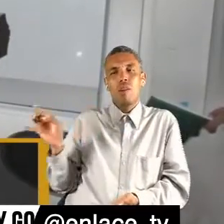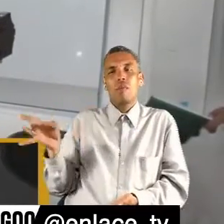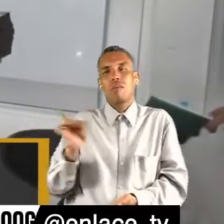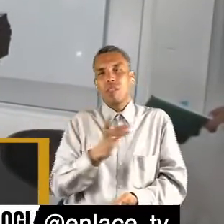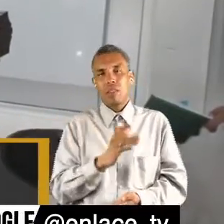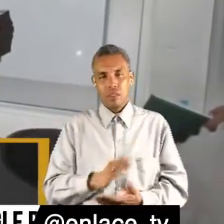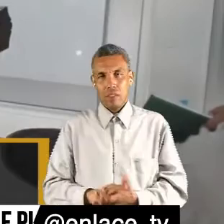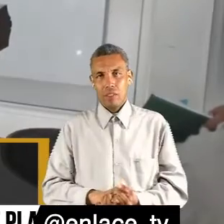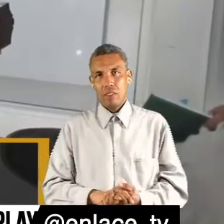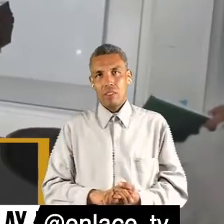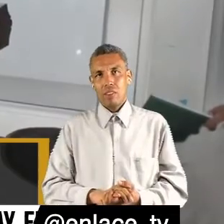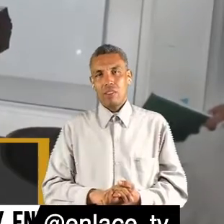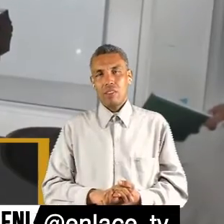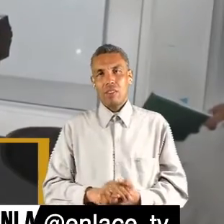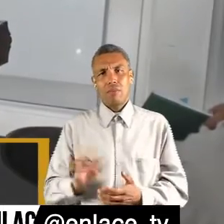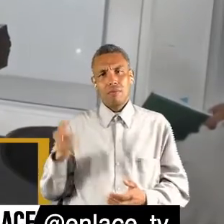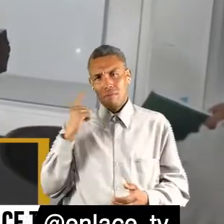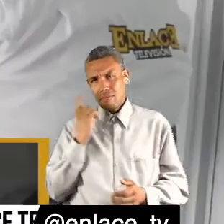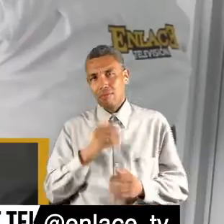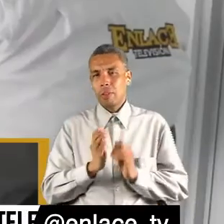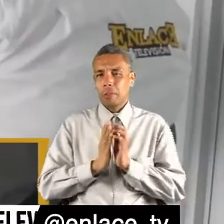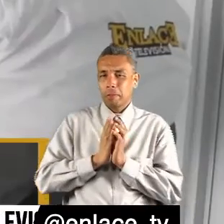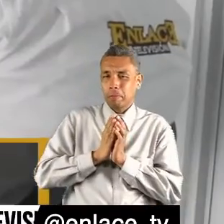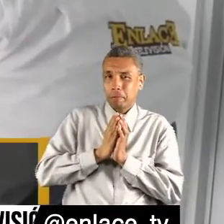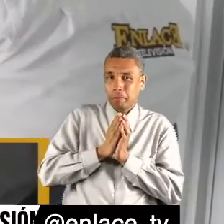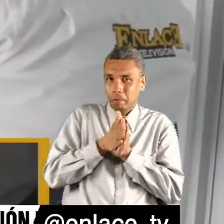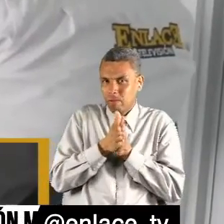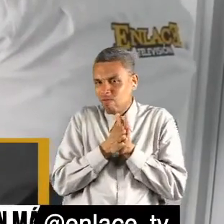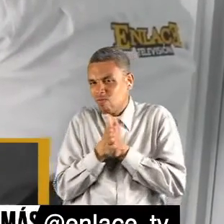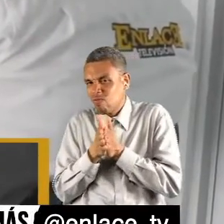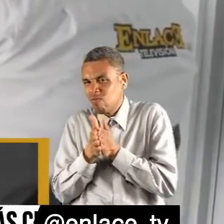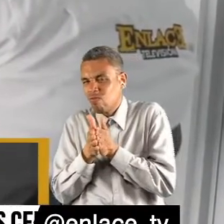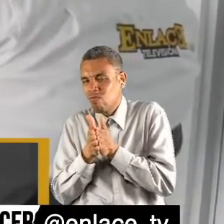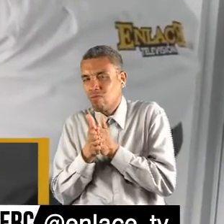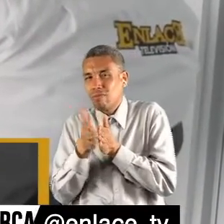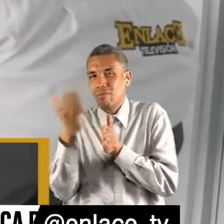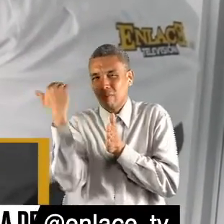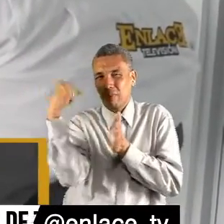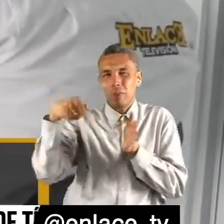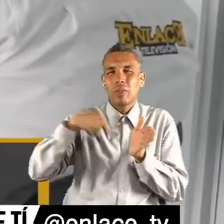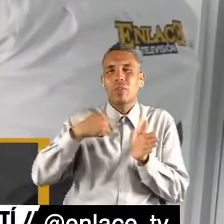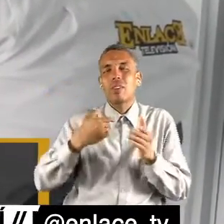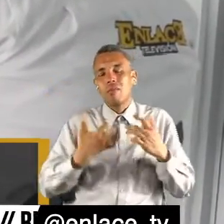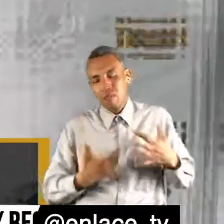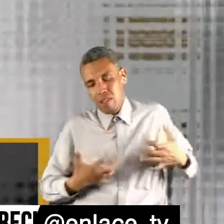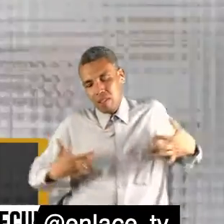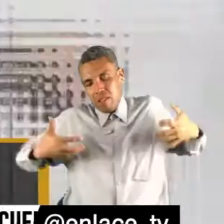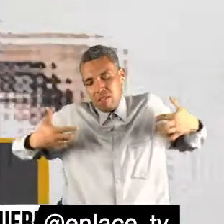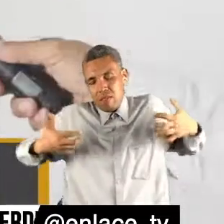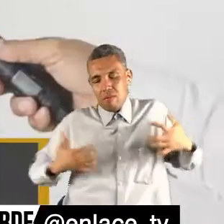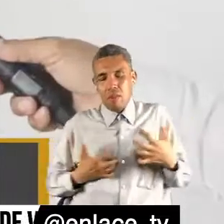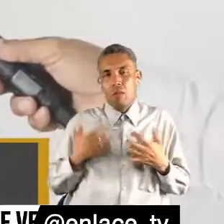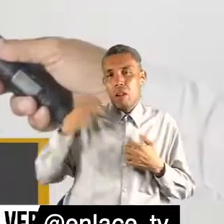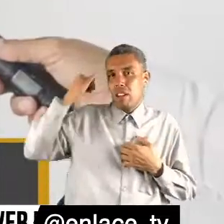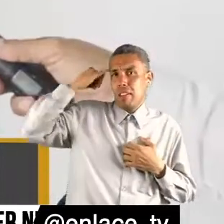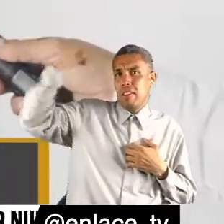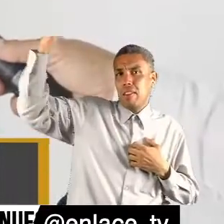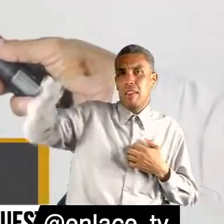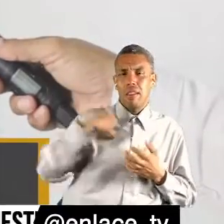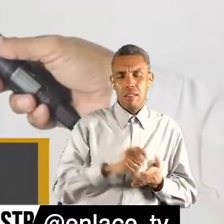donde proyecta su carrera musical. Aquí ha participado en diferentes versiones del Festival Vallenato en la modalidad de canción inédita.